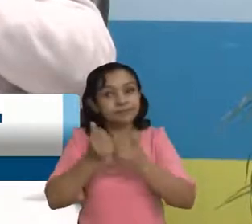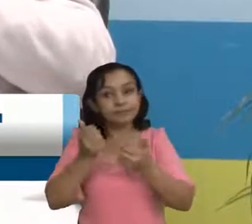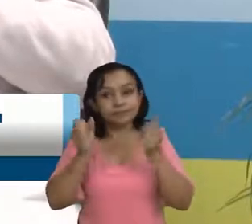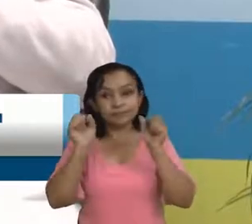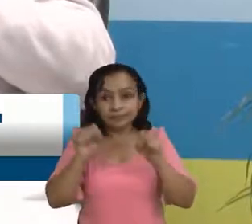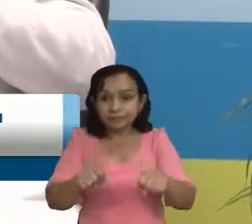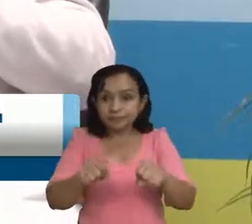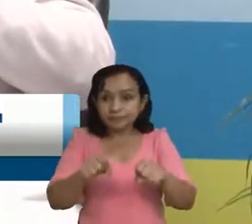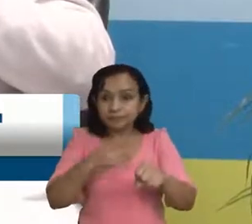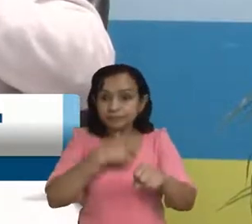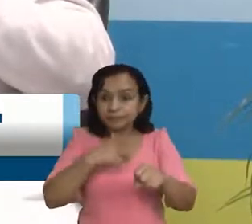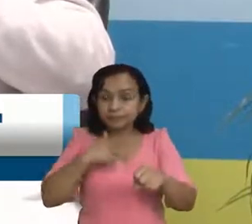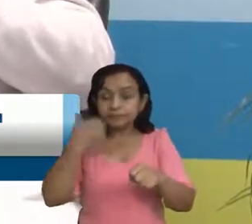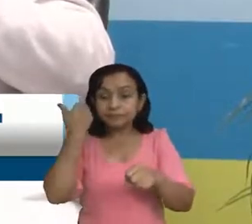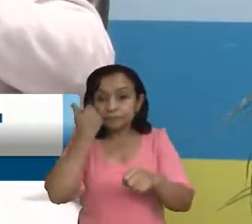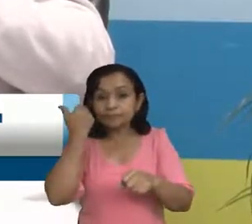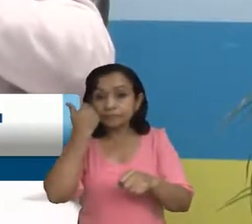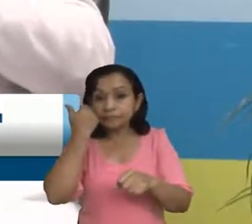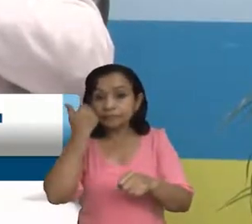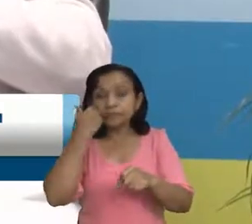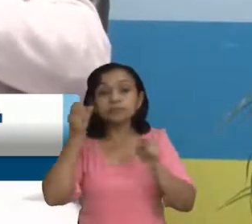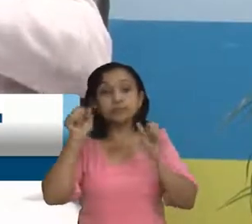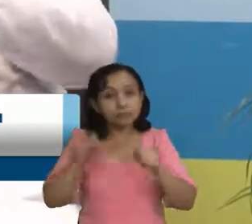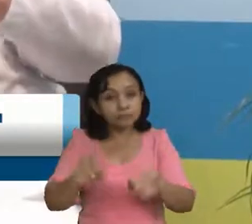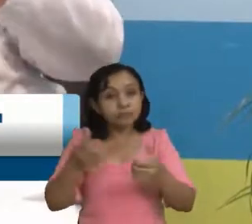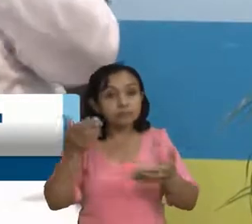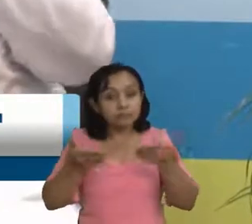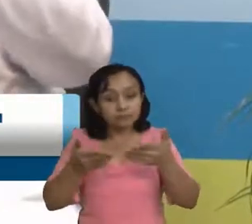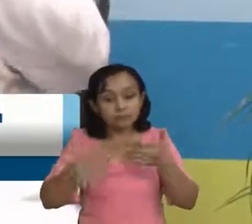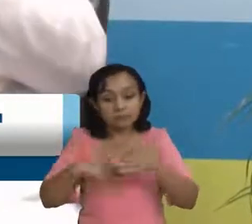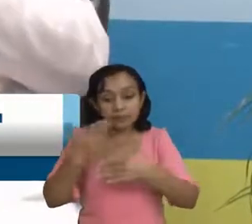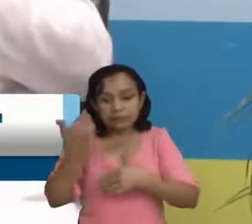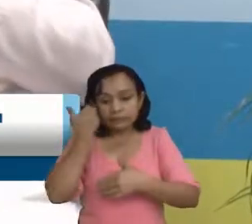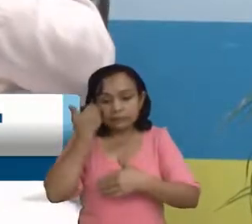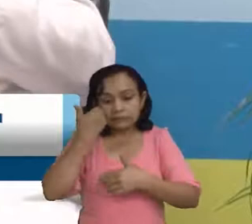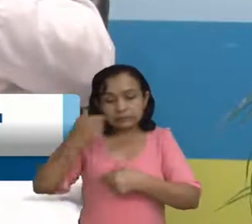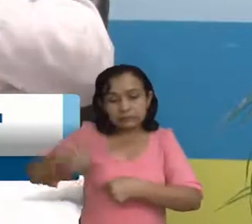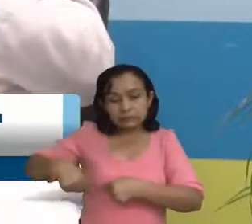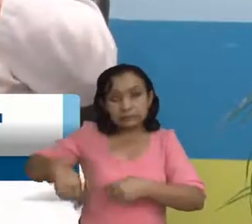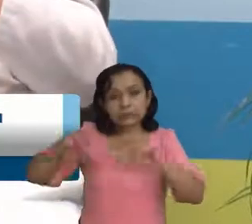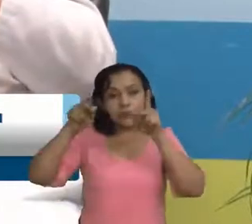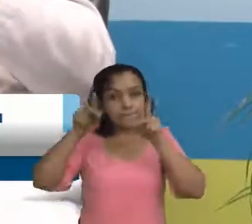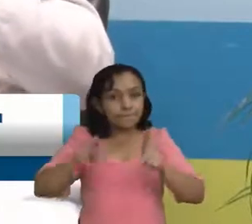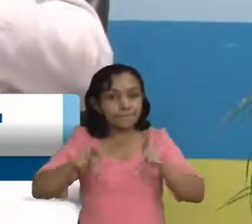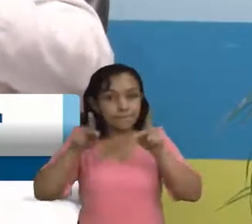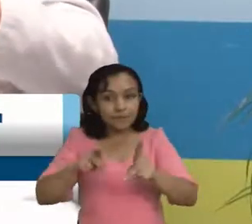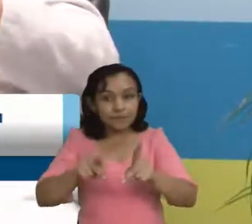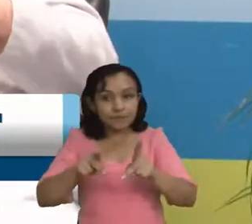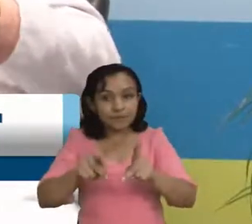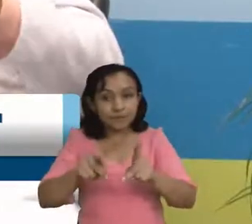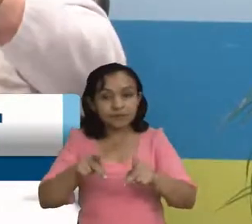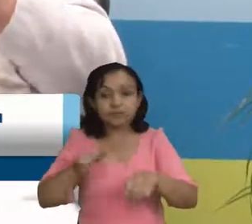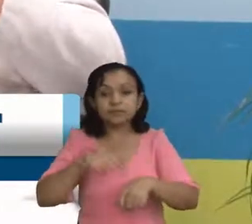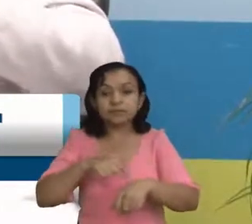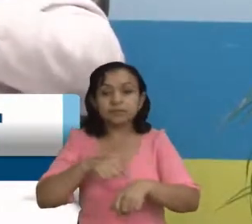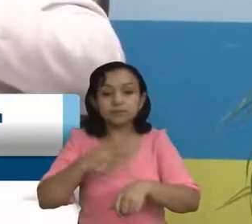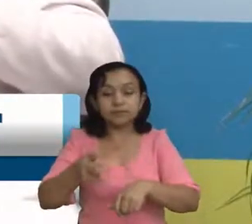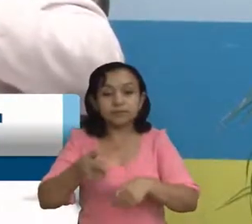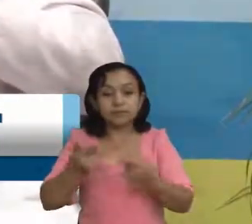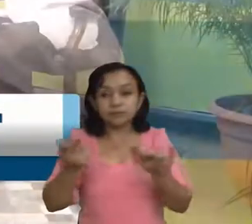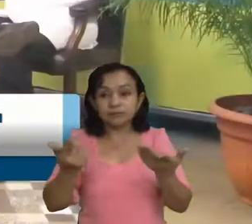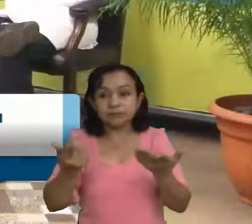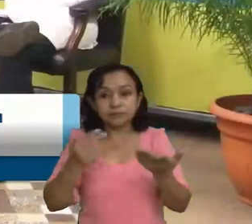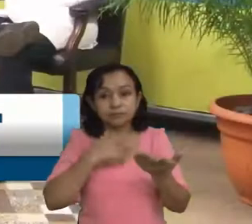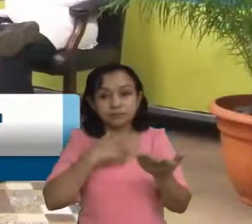puede ocasionar infección, ¿verdad? Sí. Y entonces, si la persona tarda demasiado o se trata,